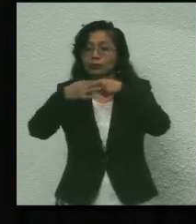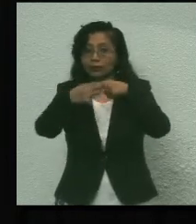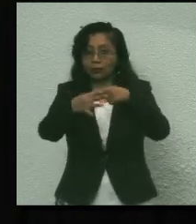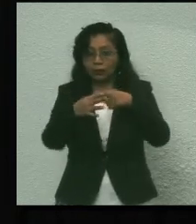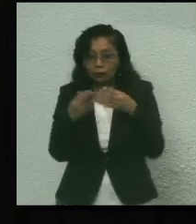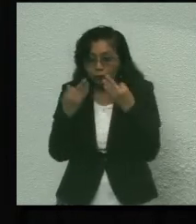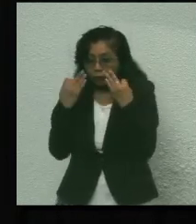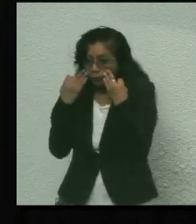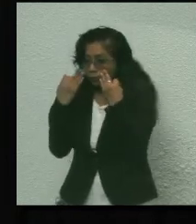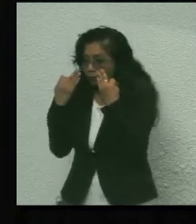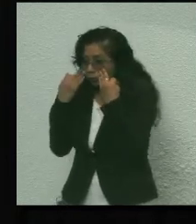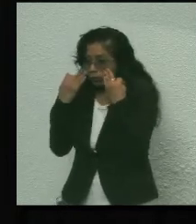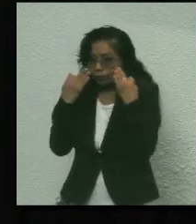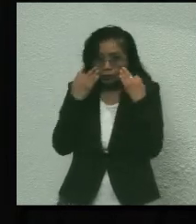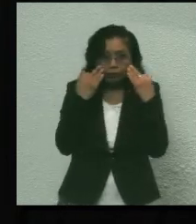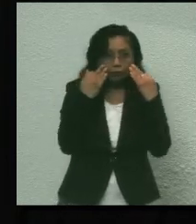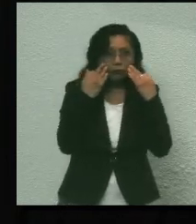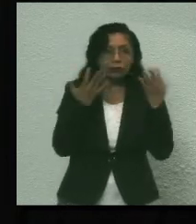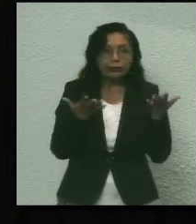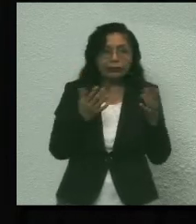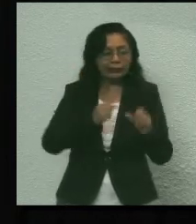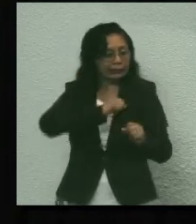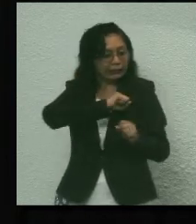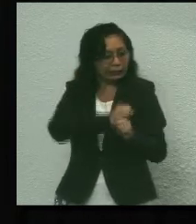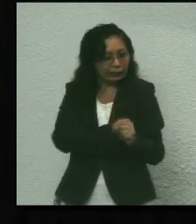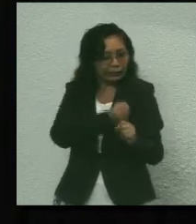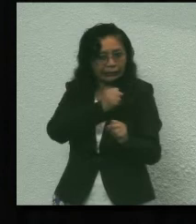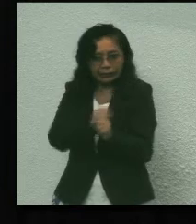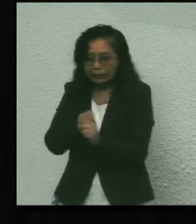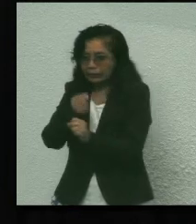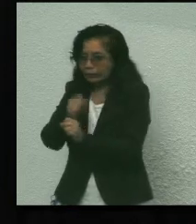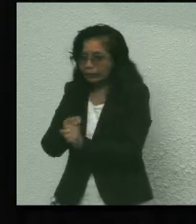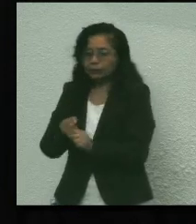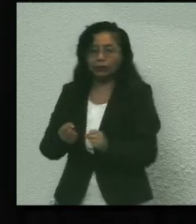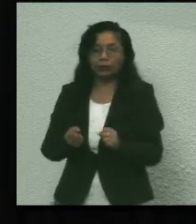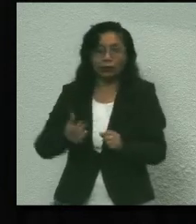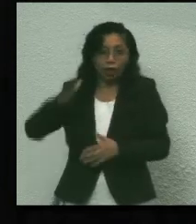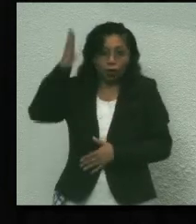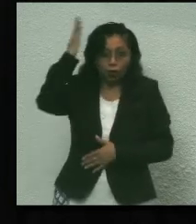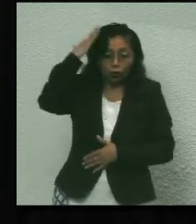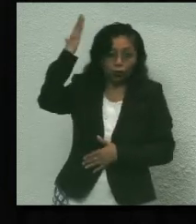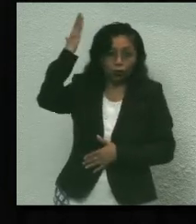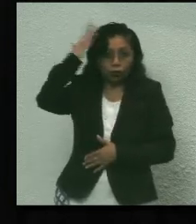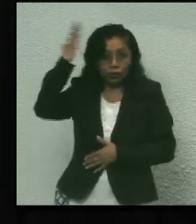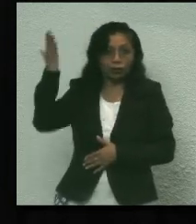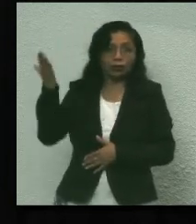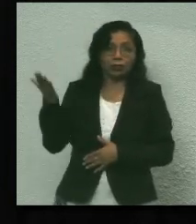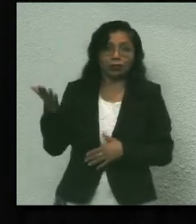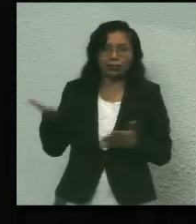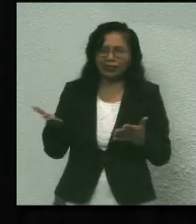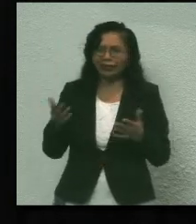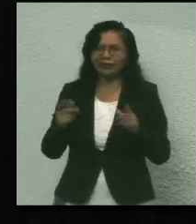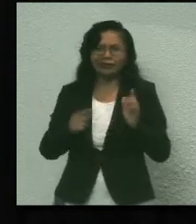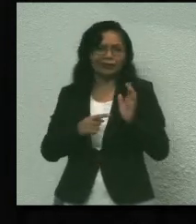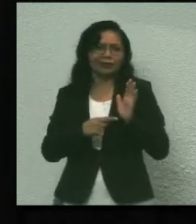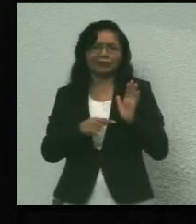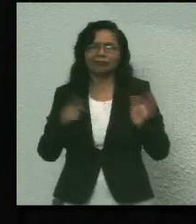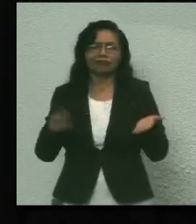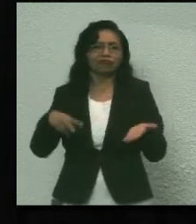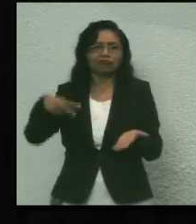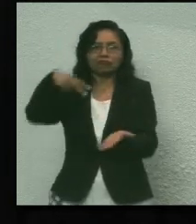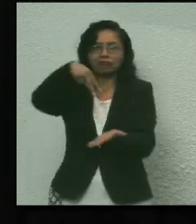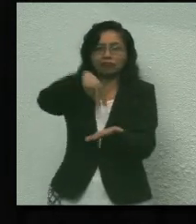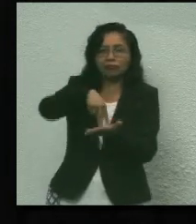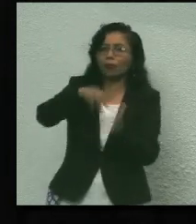testigos muchas veces de las luchas internas por liderazgos ocasionales que se presentaron en todos